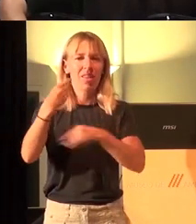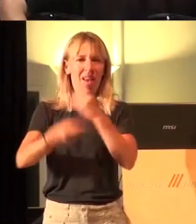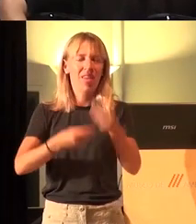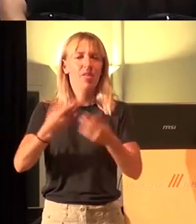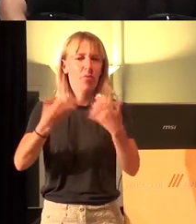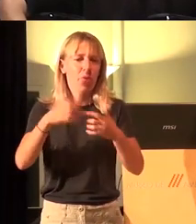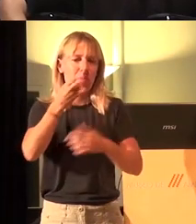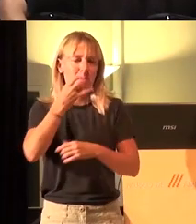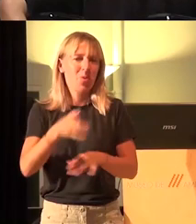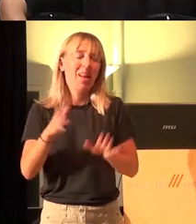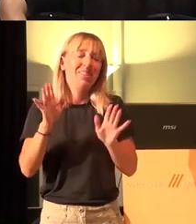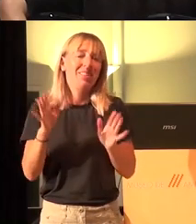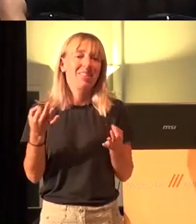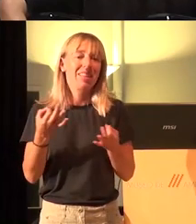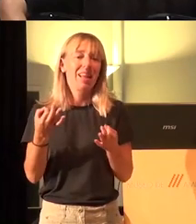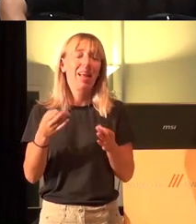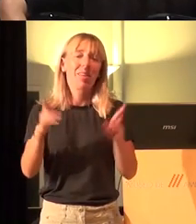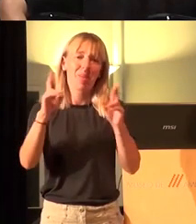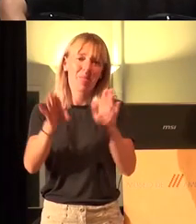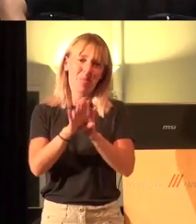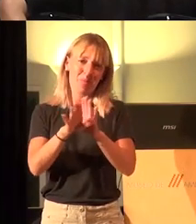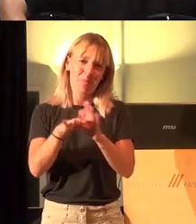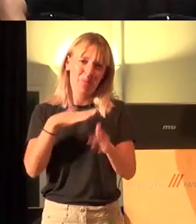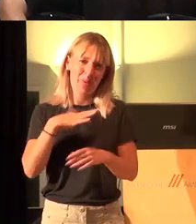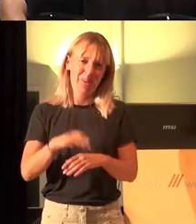está funcionando muy bien, así que esperemos que sea posible.